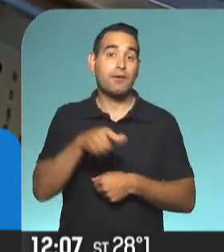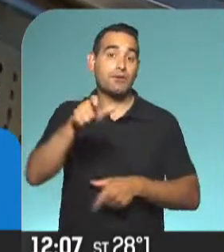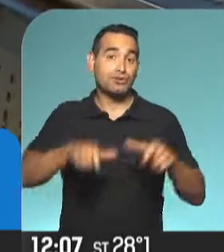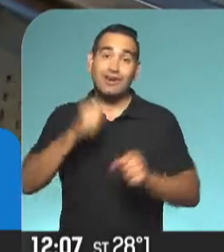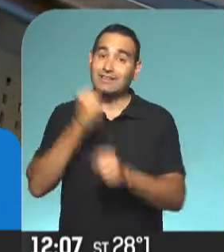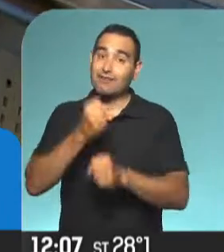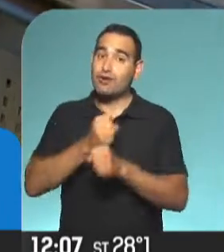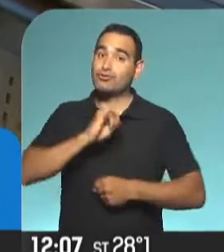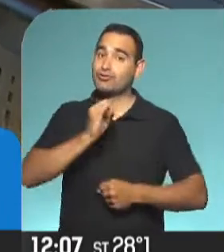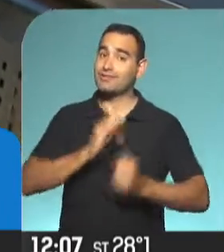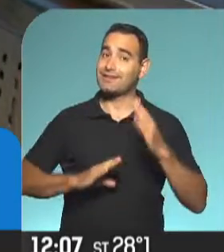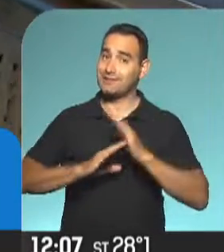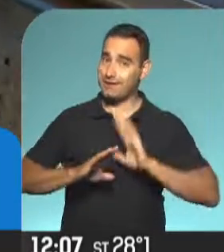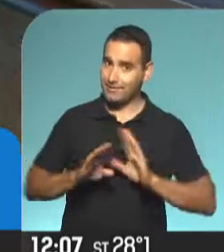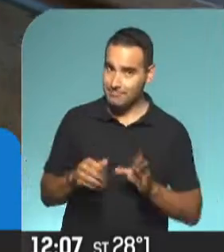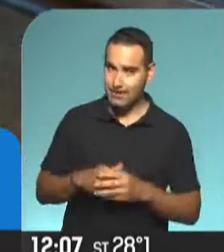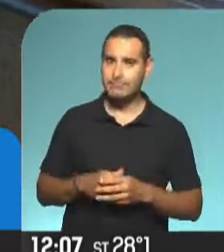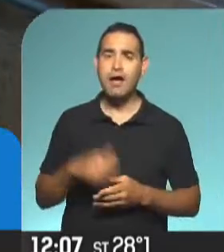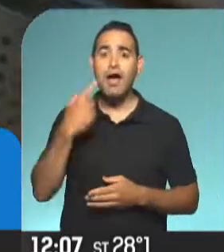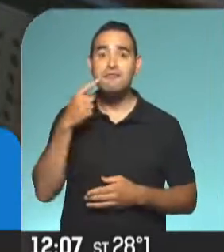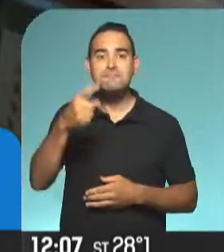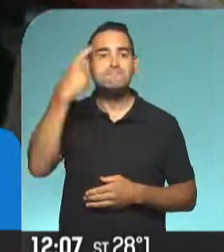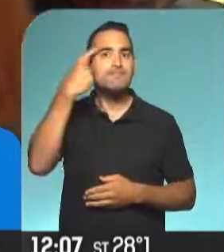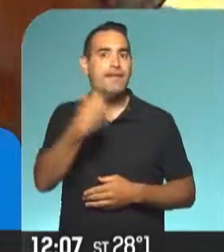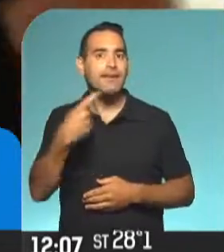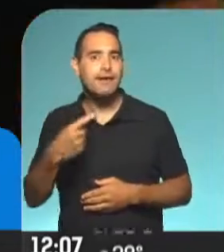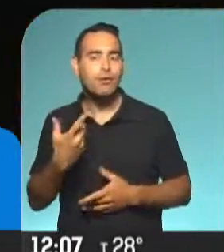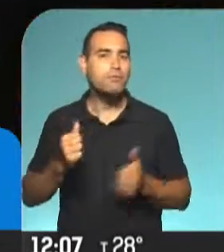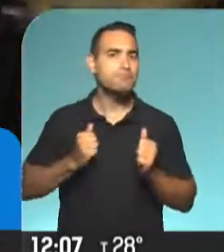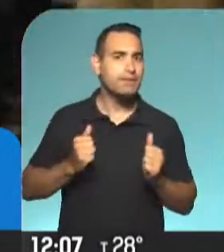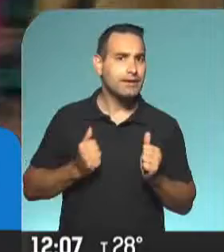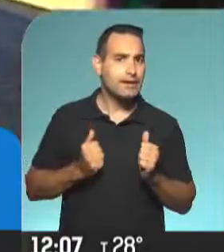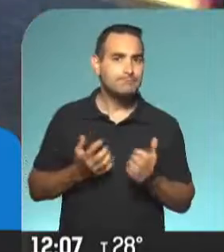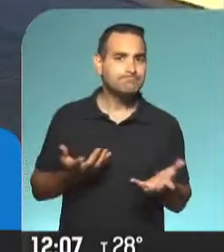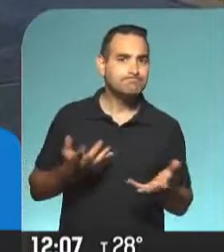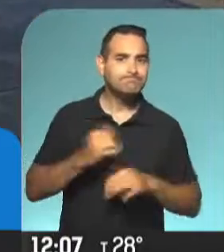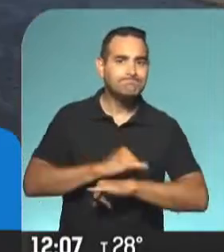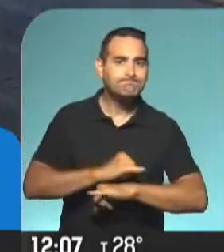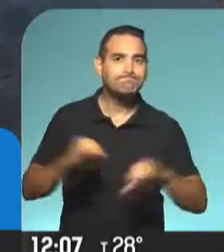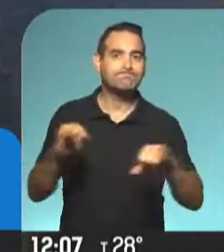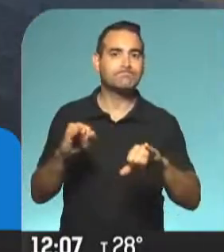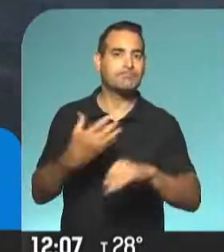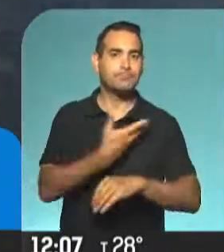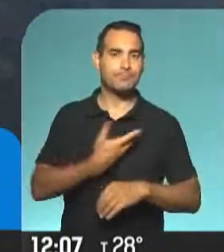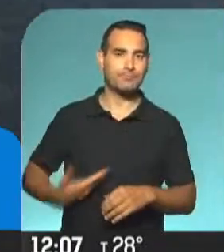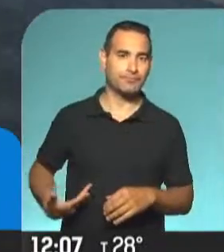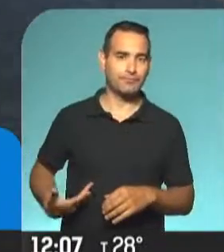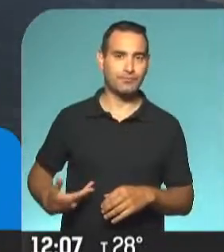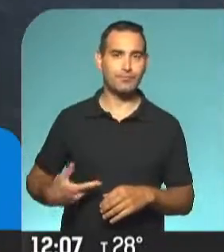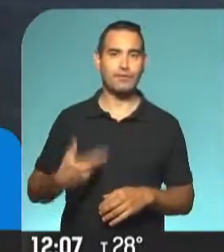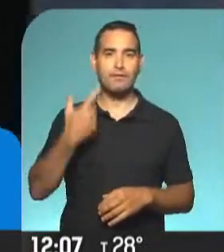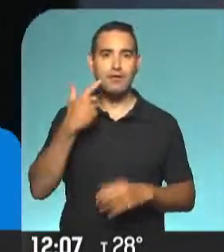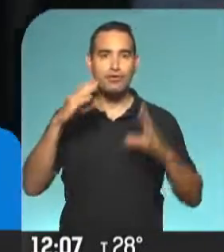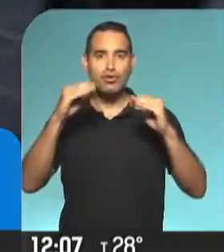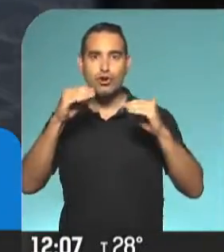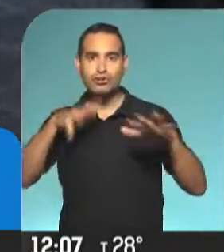trabajador esencial. Vamos a ver cómo han tomado o cómo están a la espera entonces de saber lo que va a ocurrir con esta nocturnidad.